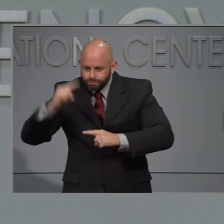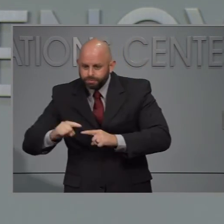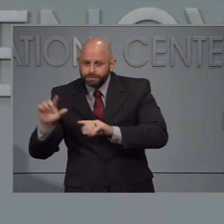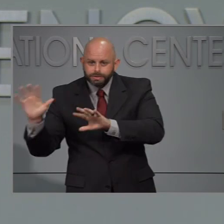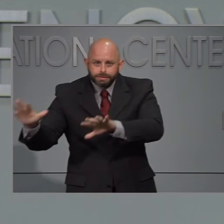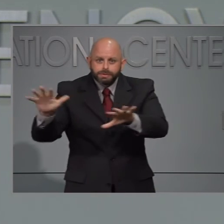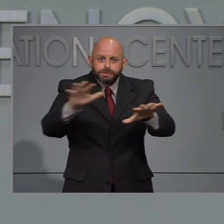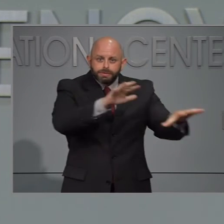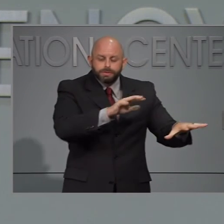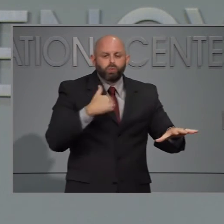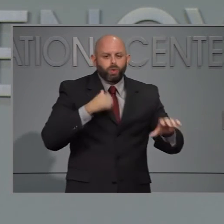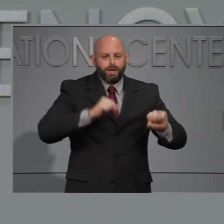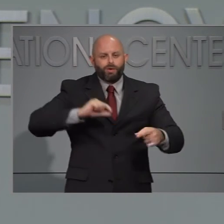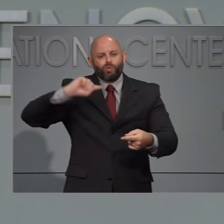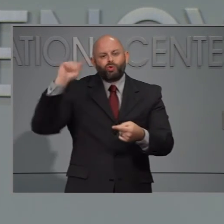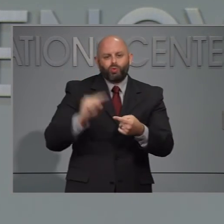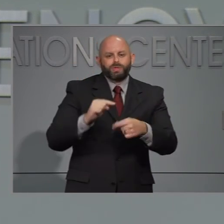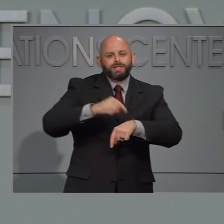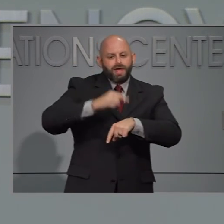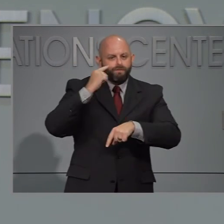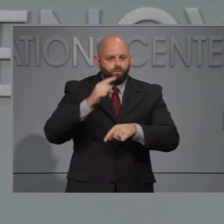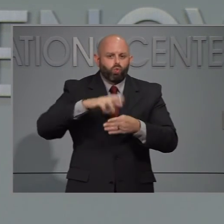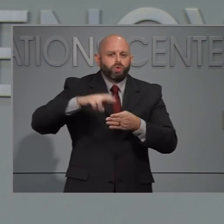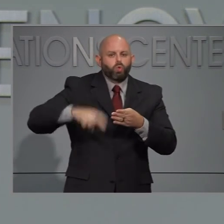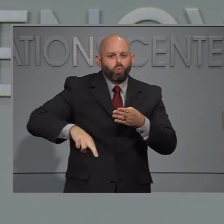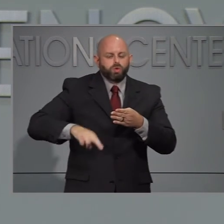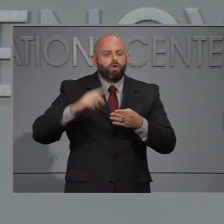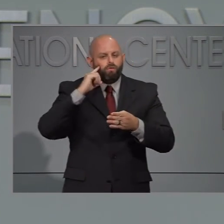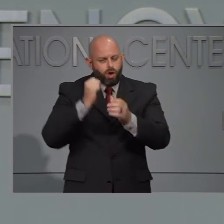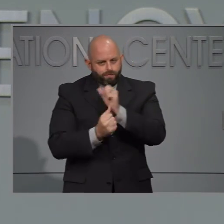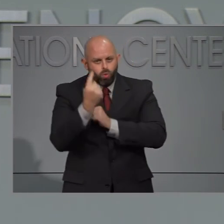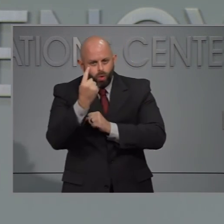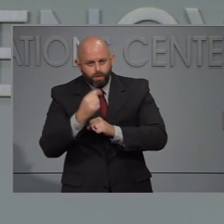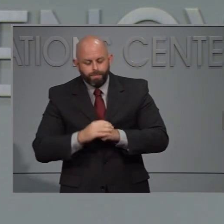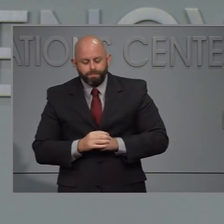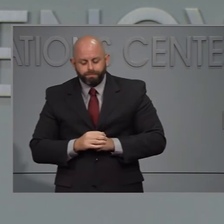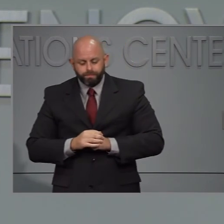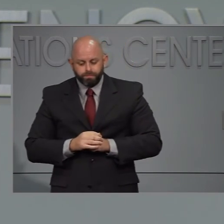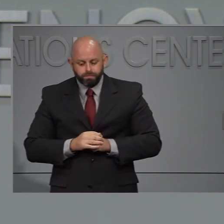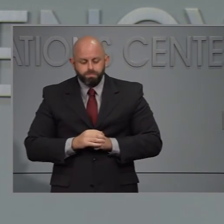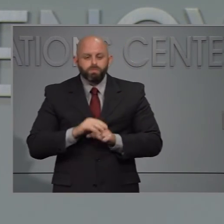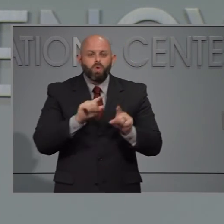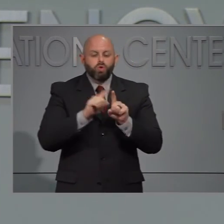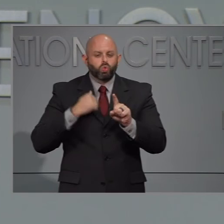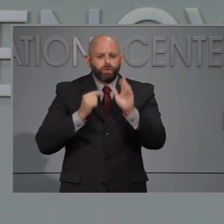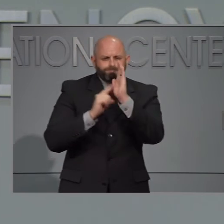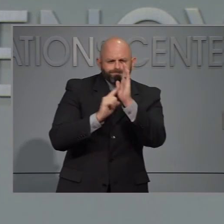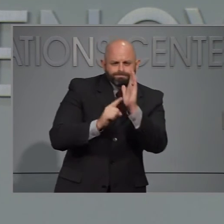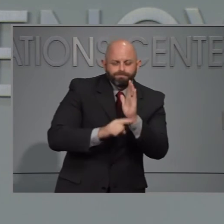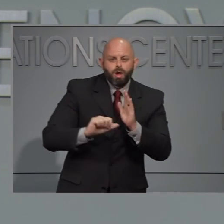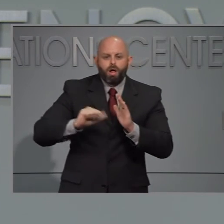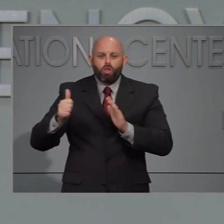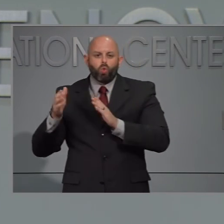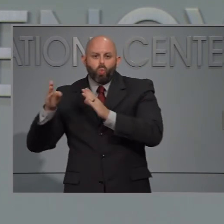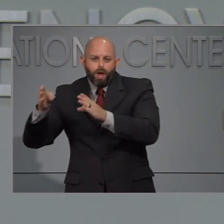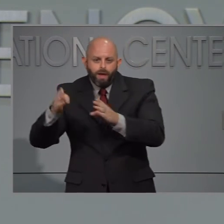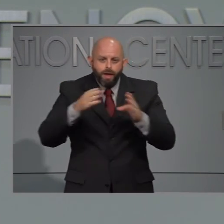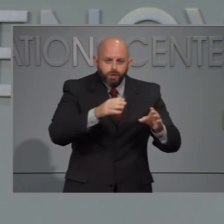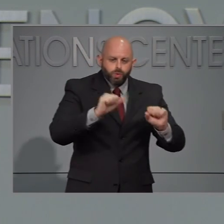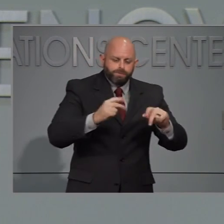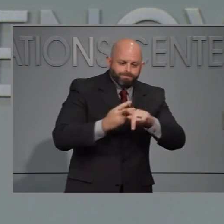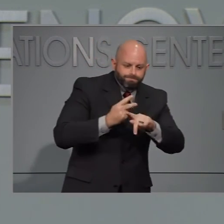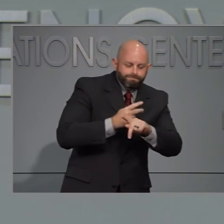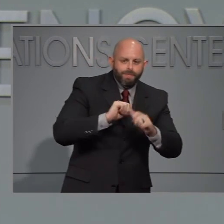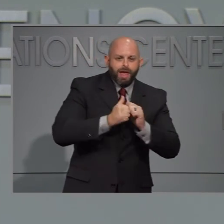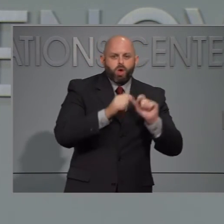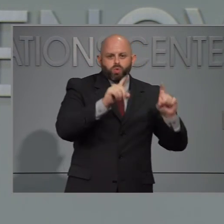de regreso de resultados se reducirá. También estamos viendo otros mecanismos en los que queremos trabajar para hacer mejoras en